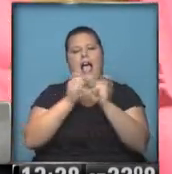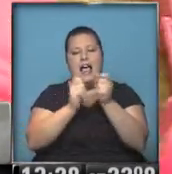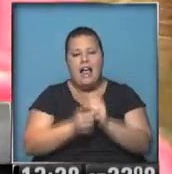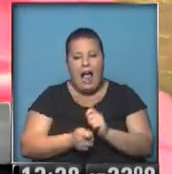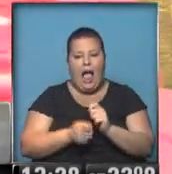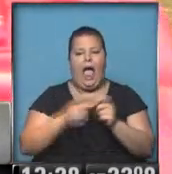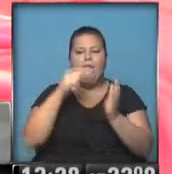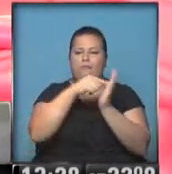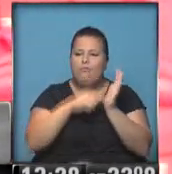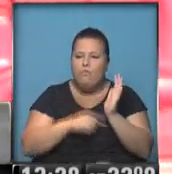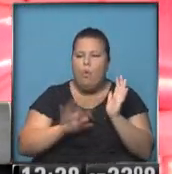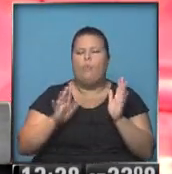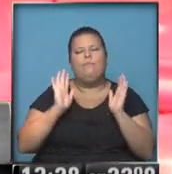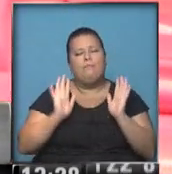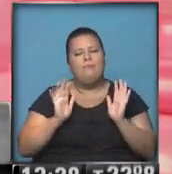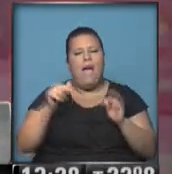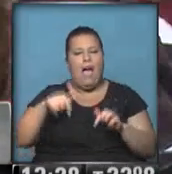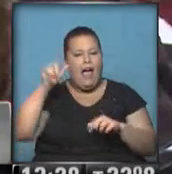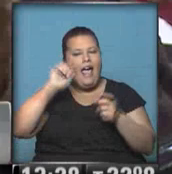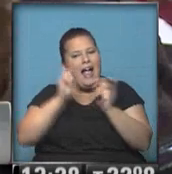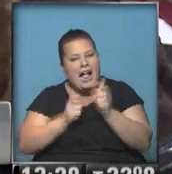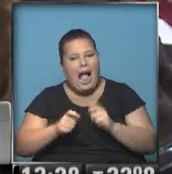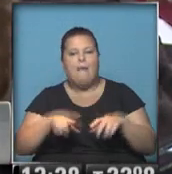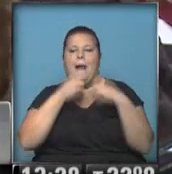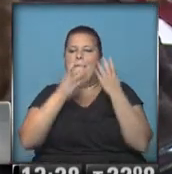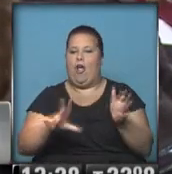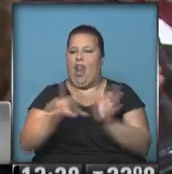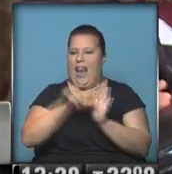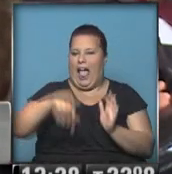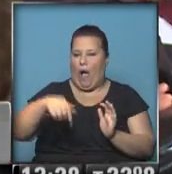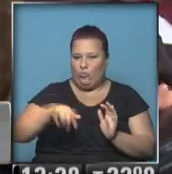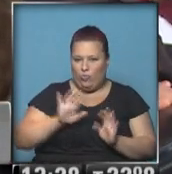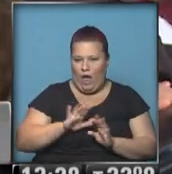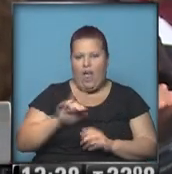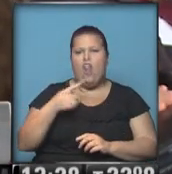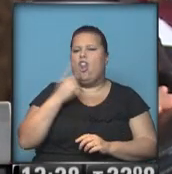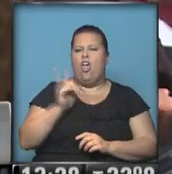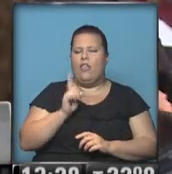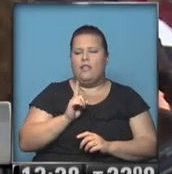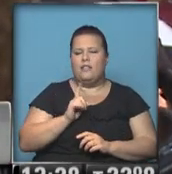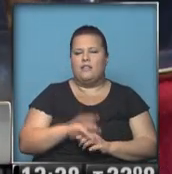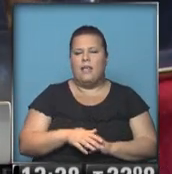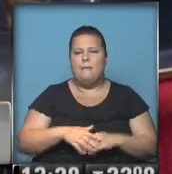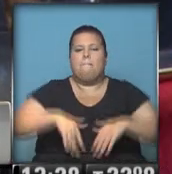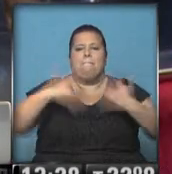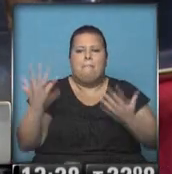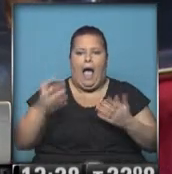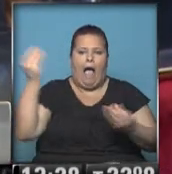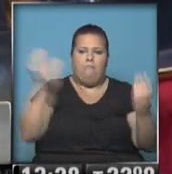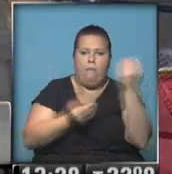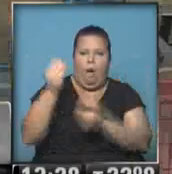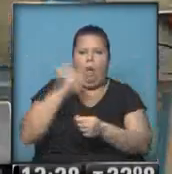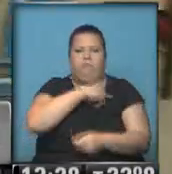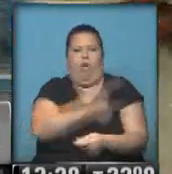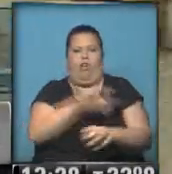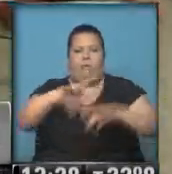modificando las multas, es decir, se están generando algunos cambios que van a mejorar la ley vigente y no implica mayores competencias ni poderes